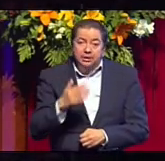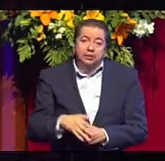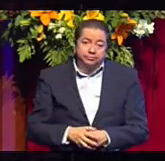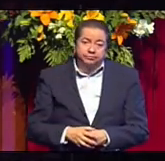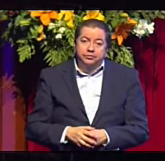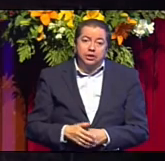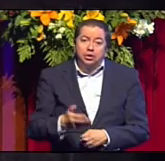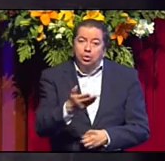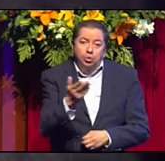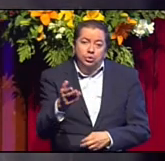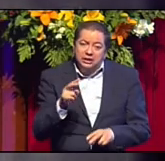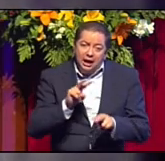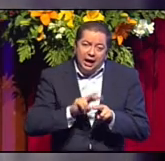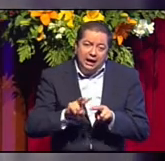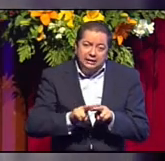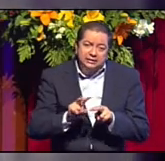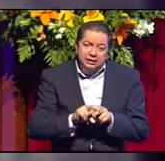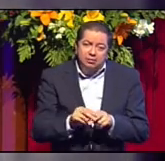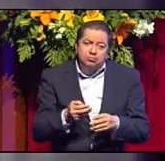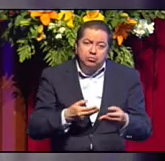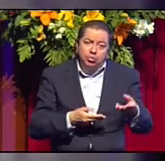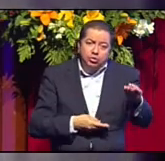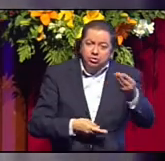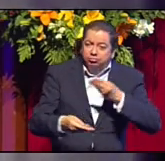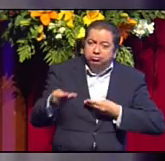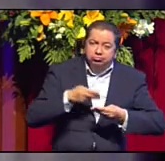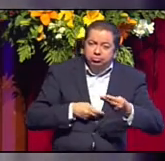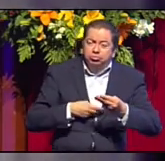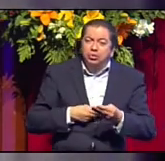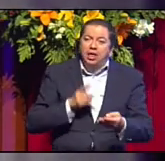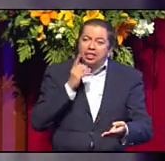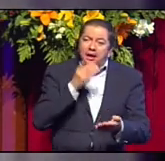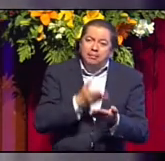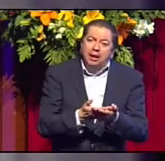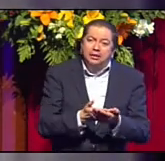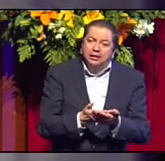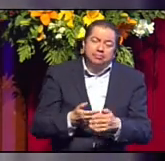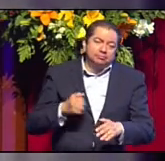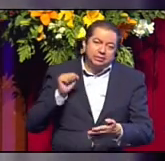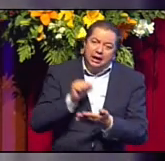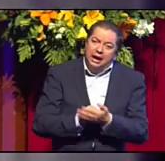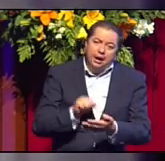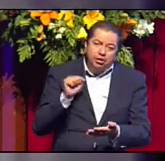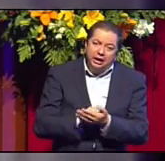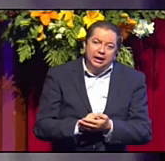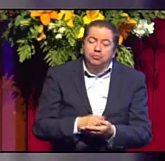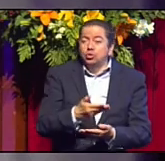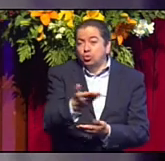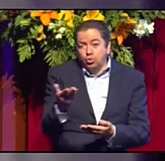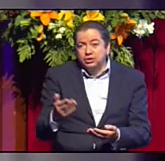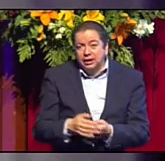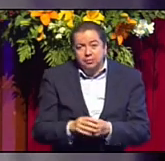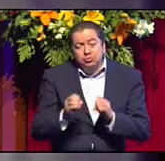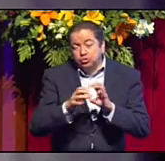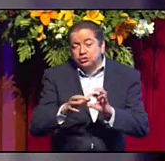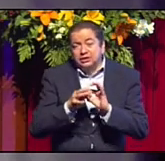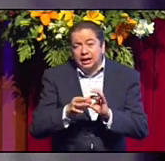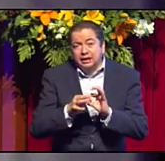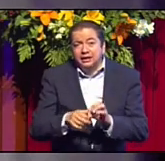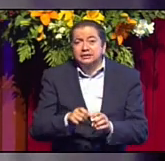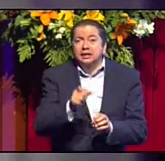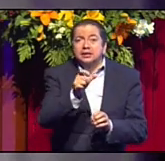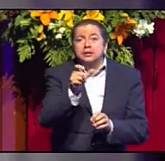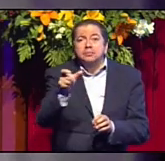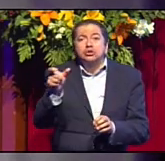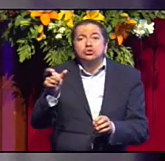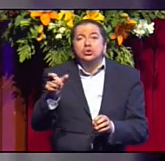es reseccionar muchas de las demandas y no tener todas las respuestas que requieren nuestros vecinos. A ustedes muchas gracias, a los